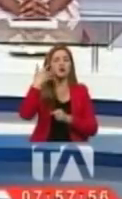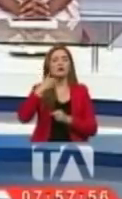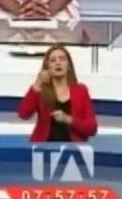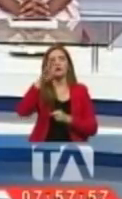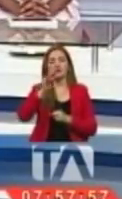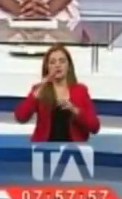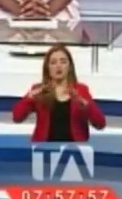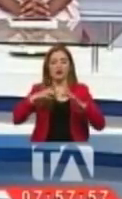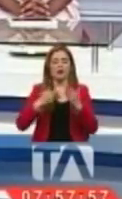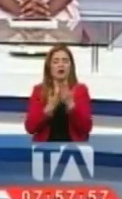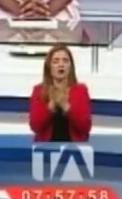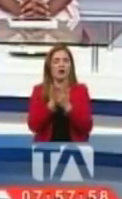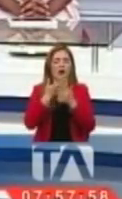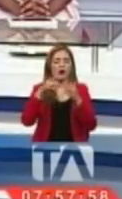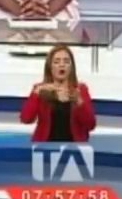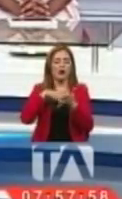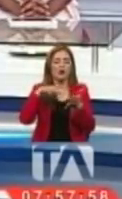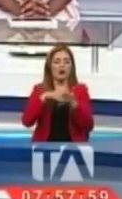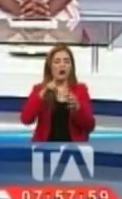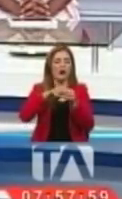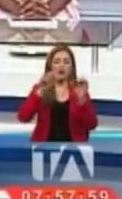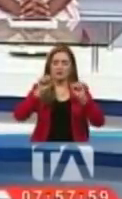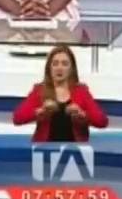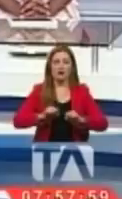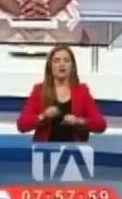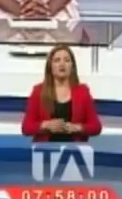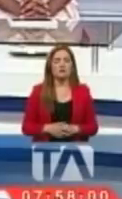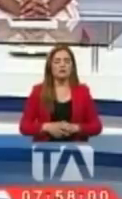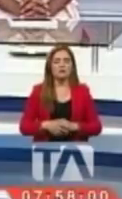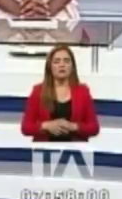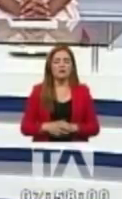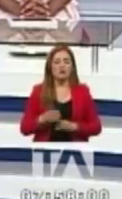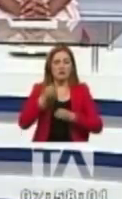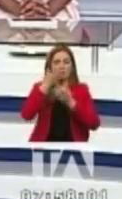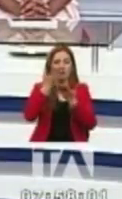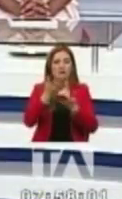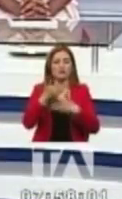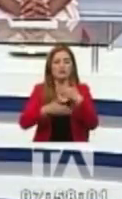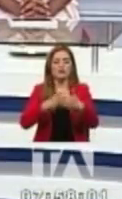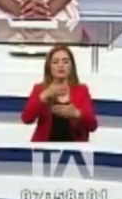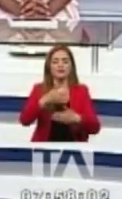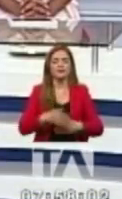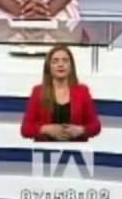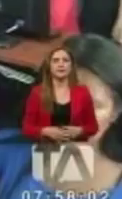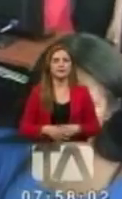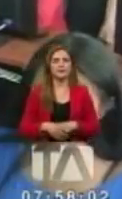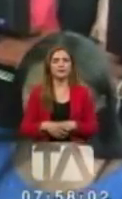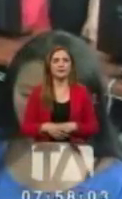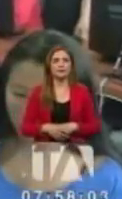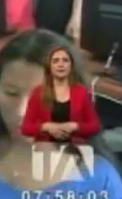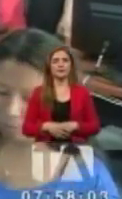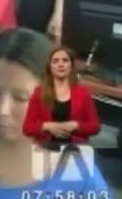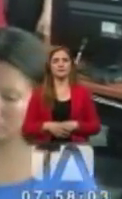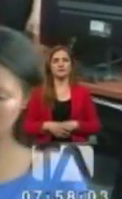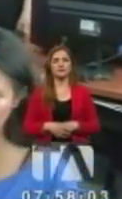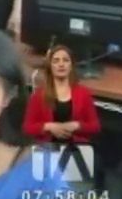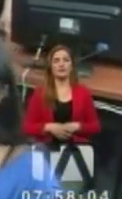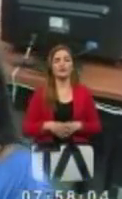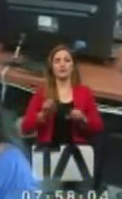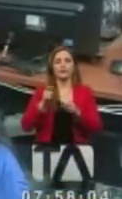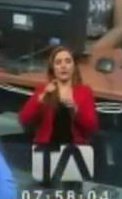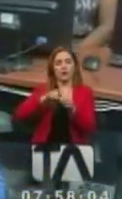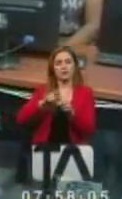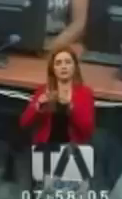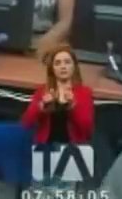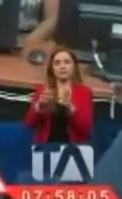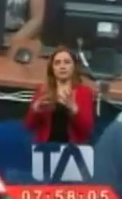iniciarán un nuevo periodo escolar y aún hay cupos para inscribirse le contamos el procedimiento aún hay cupos